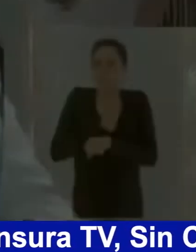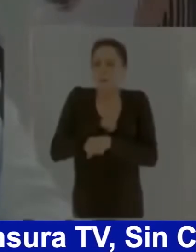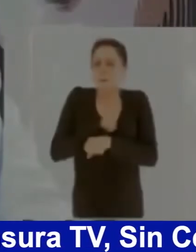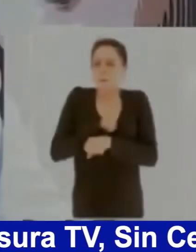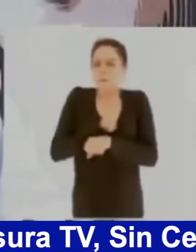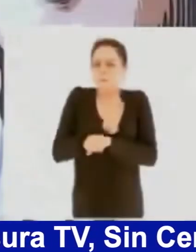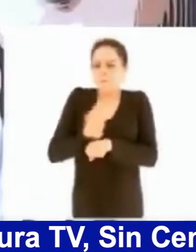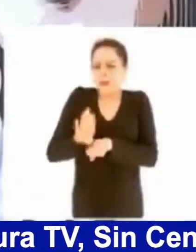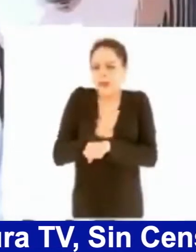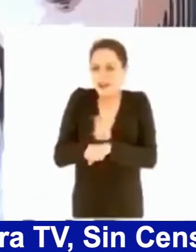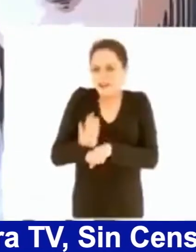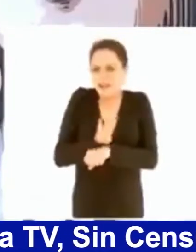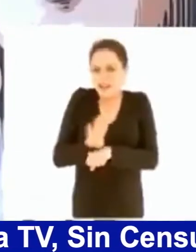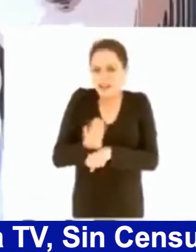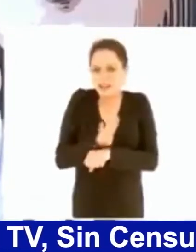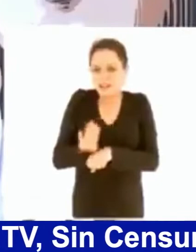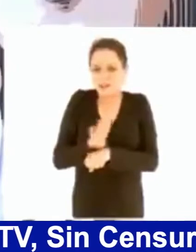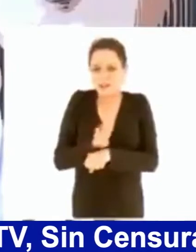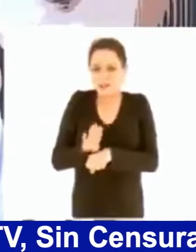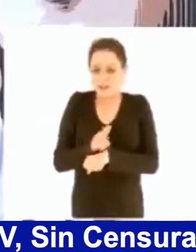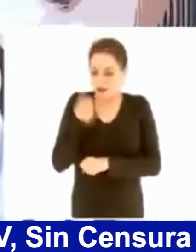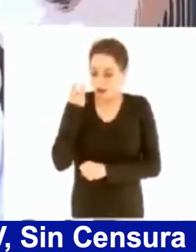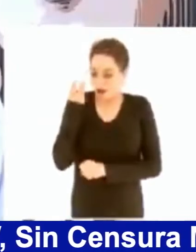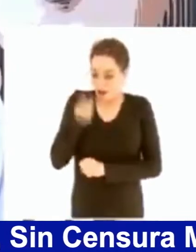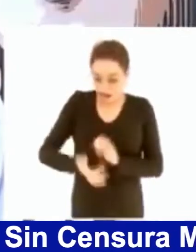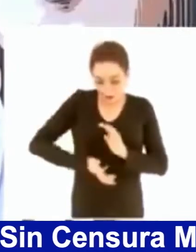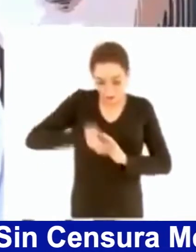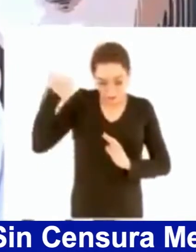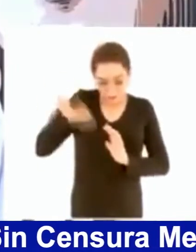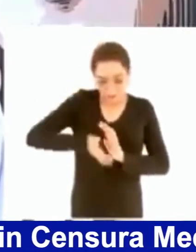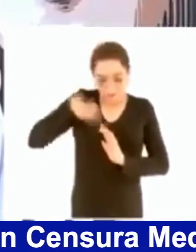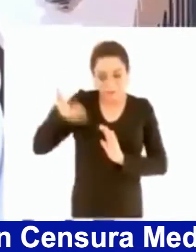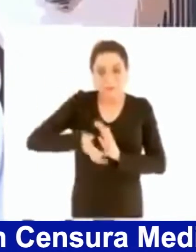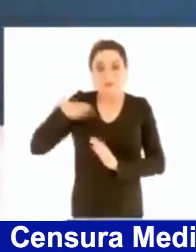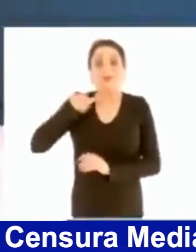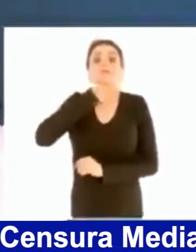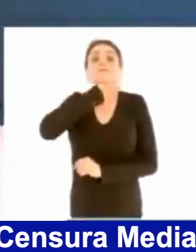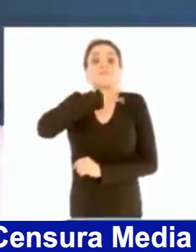Obrador. Del petróleo